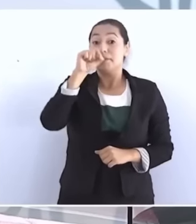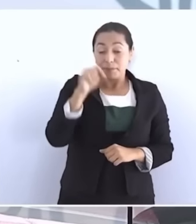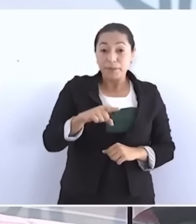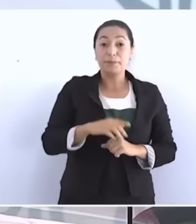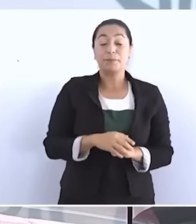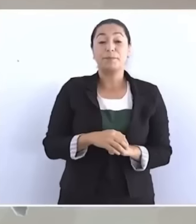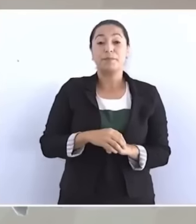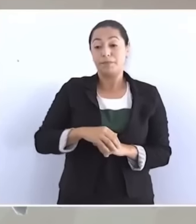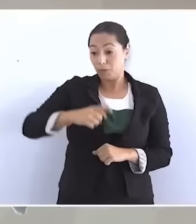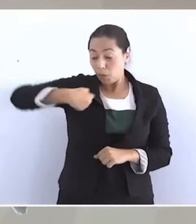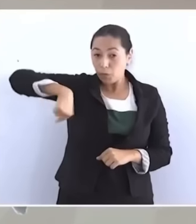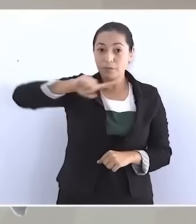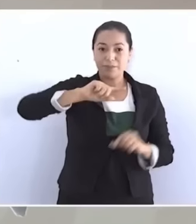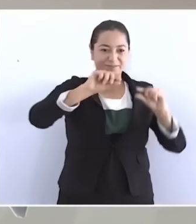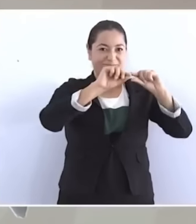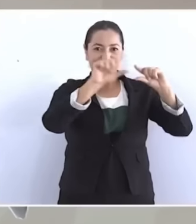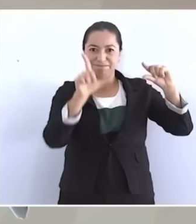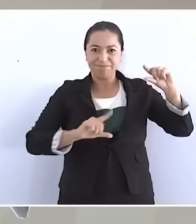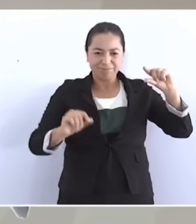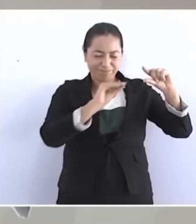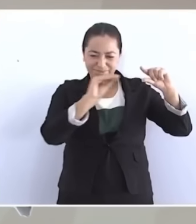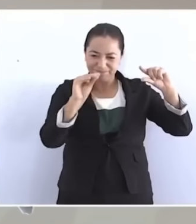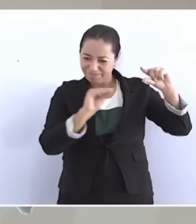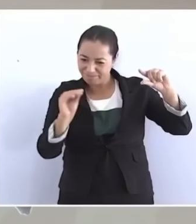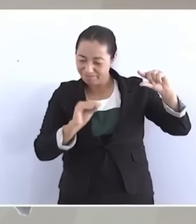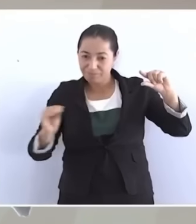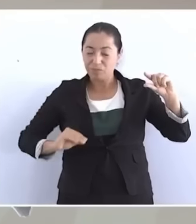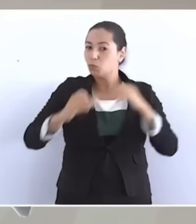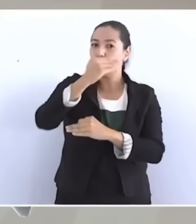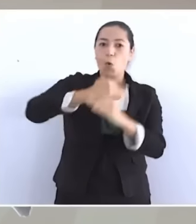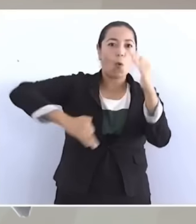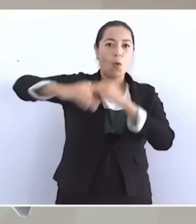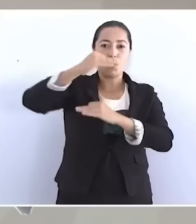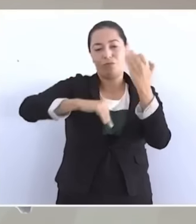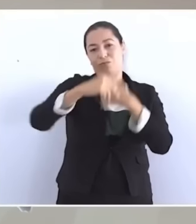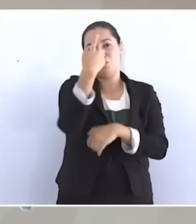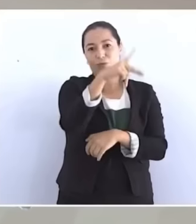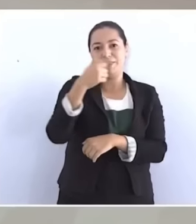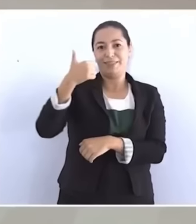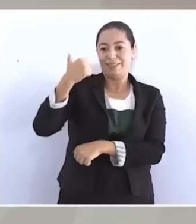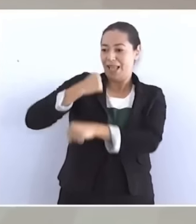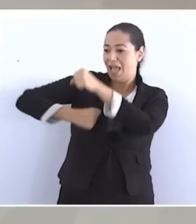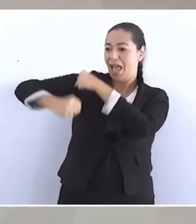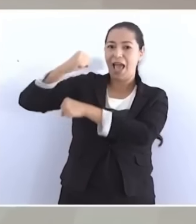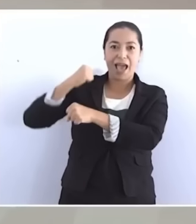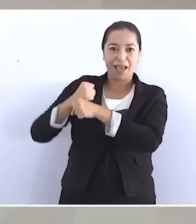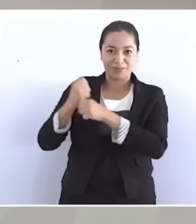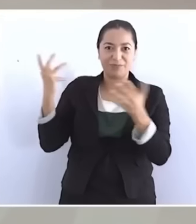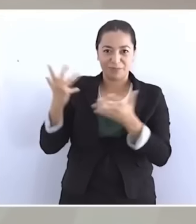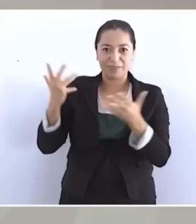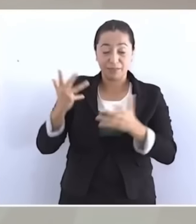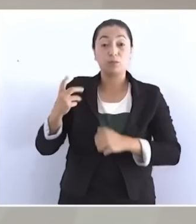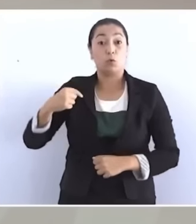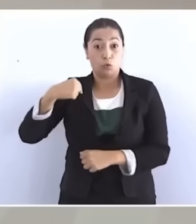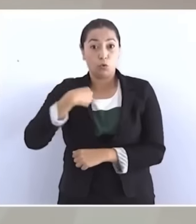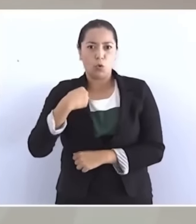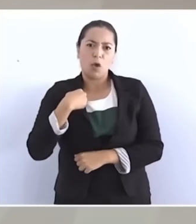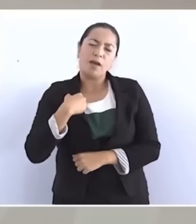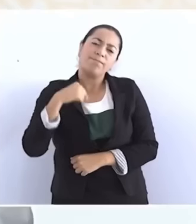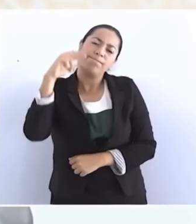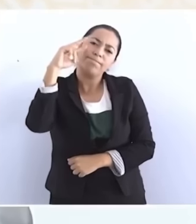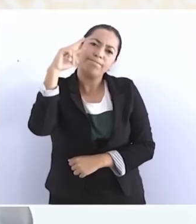todo lo que se ha hecho durante estos 6 años. Yo dije en campaña